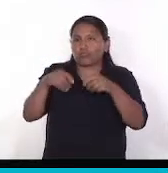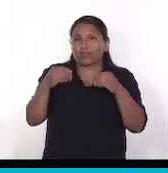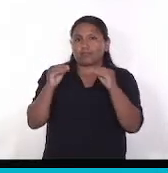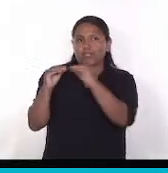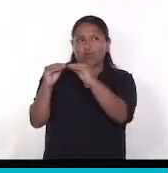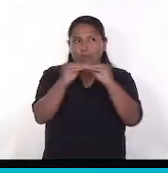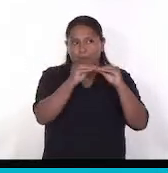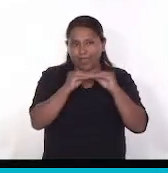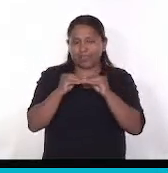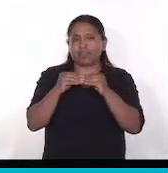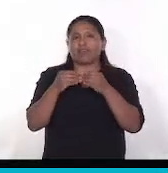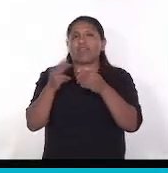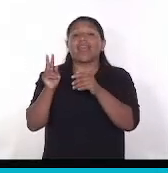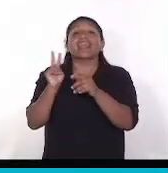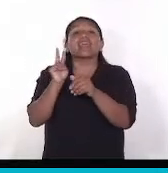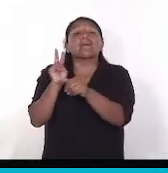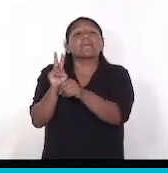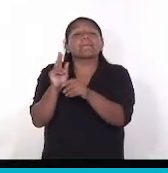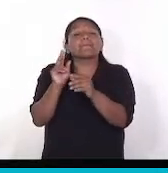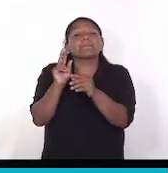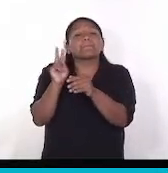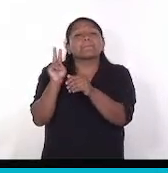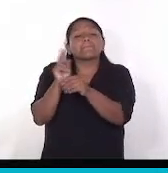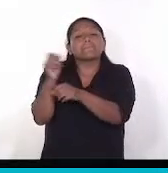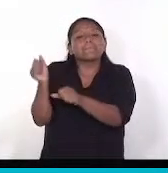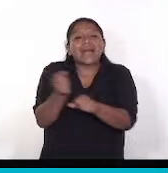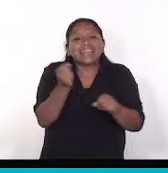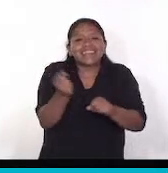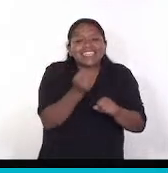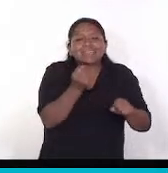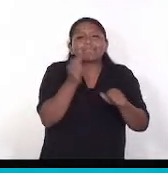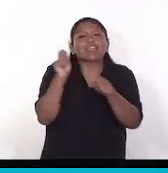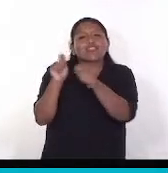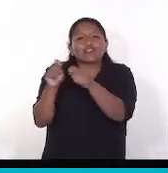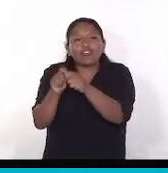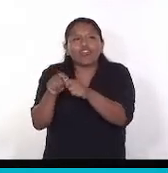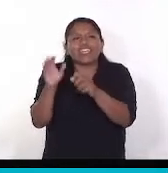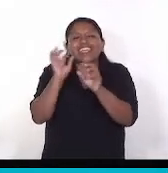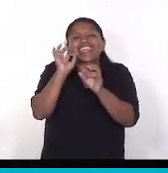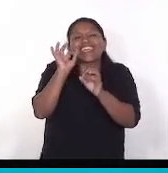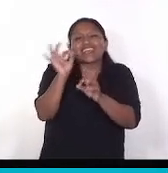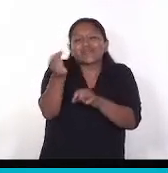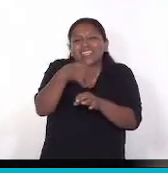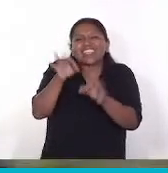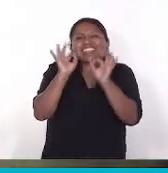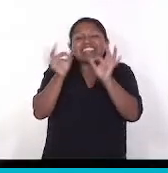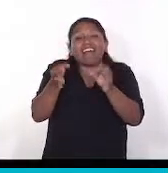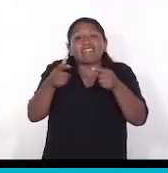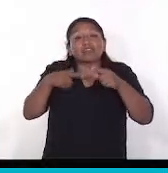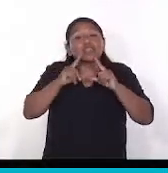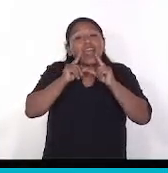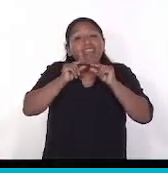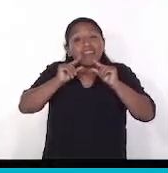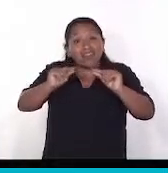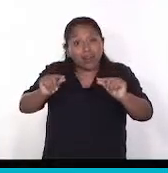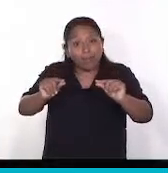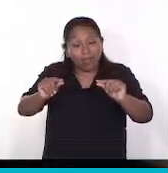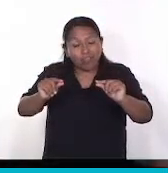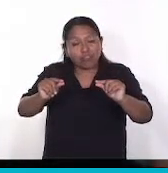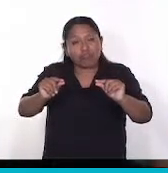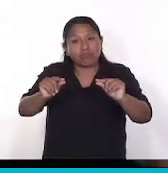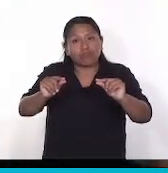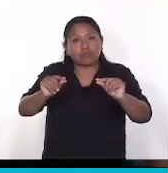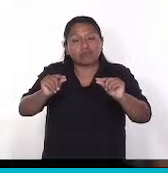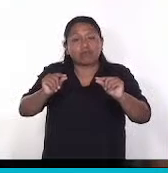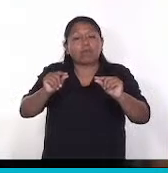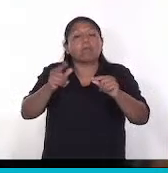las de mantenimiento y limpieza, que como todos sabrán, están reclamando